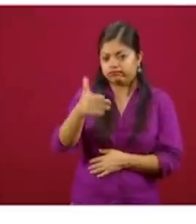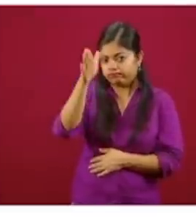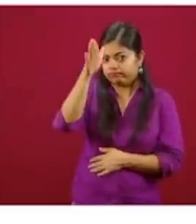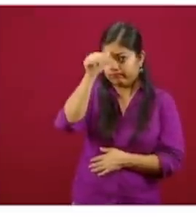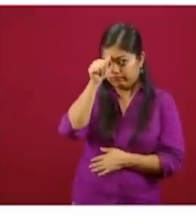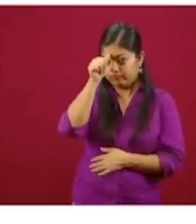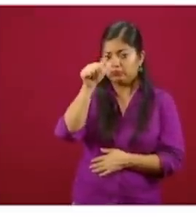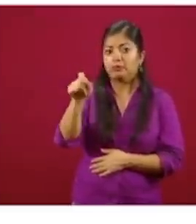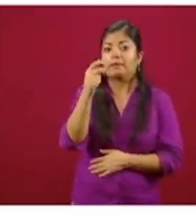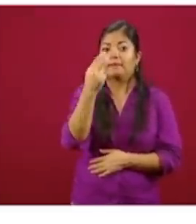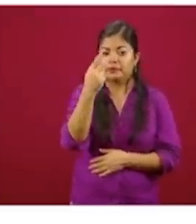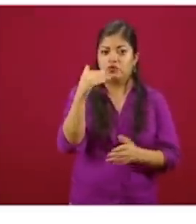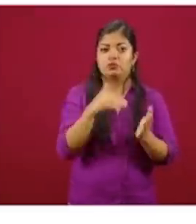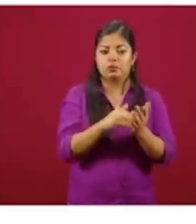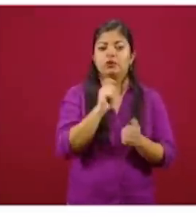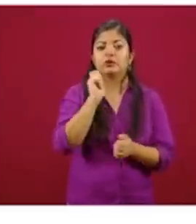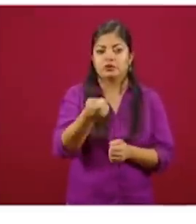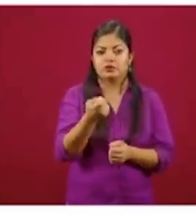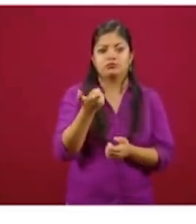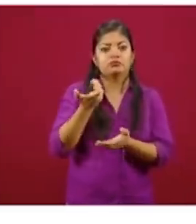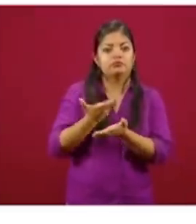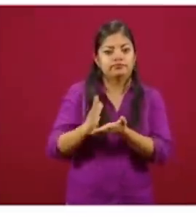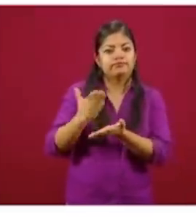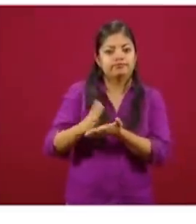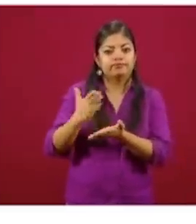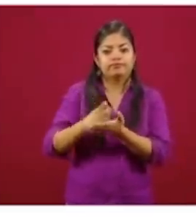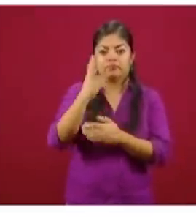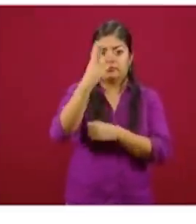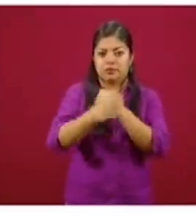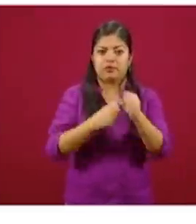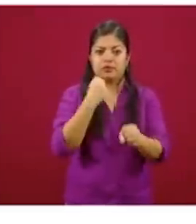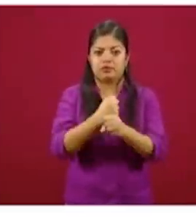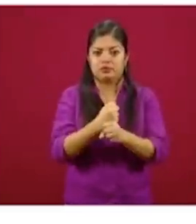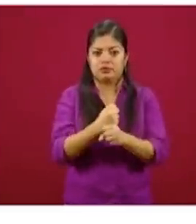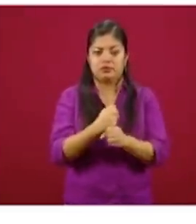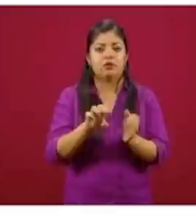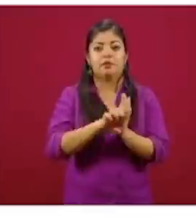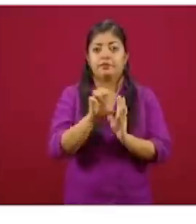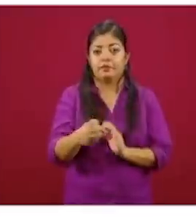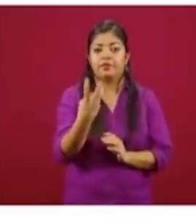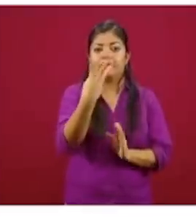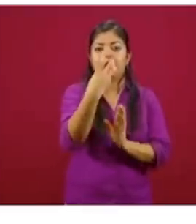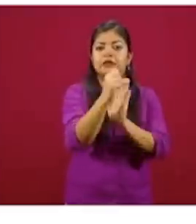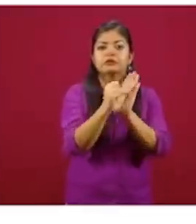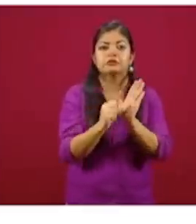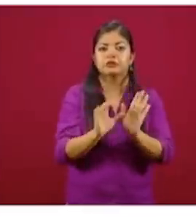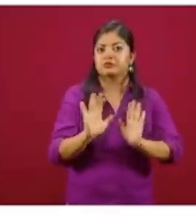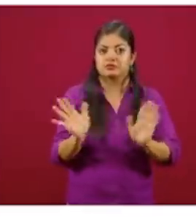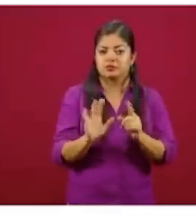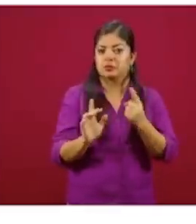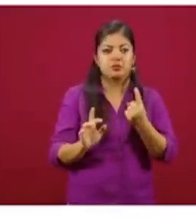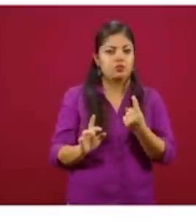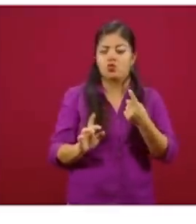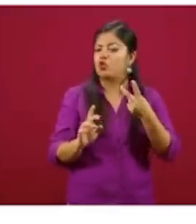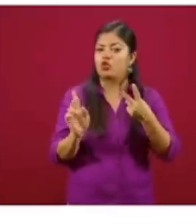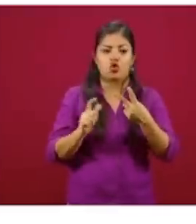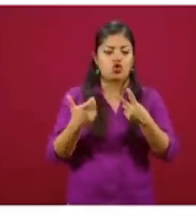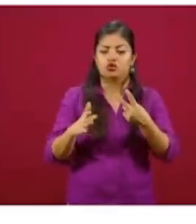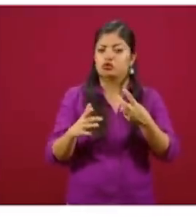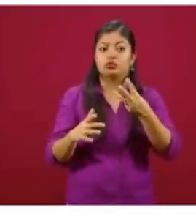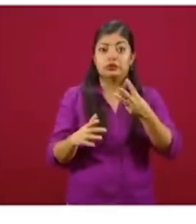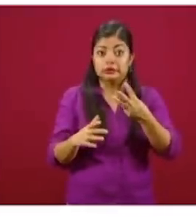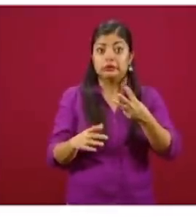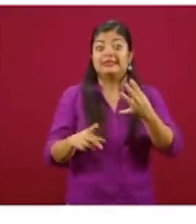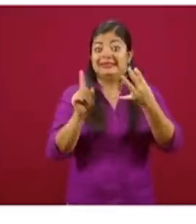durante tres años a partir del cuarto mes es decir hay tres meses de gracia en el cuarto mes se empiezan a pagar